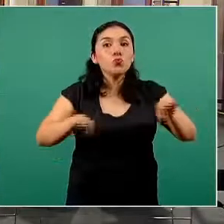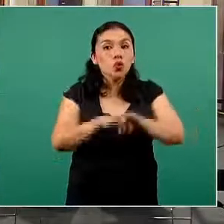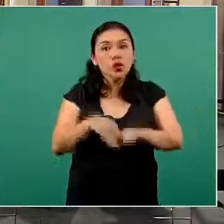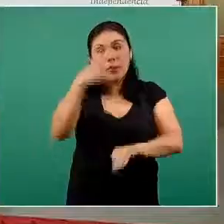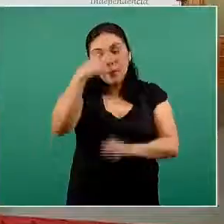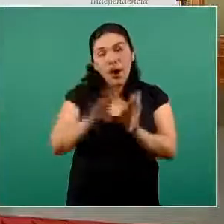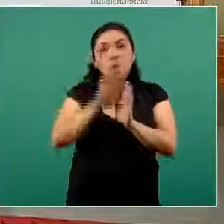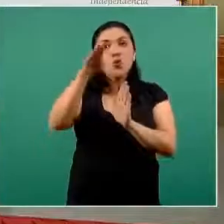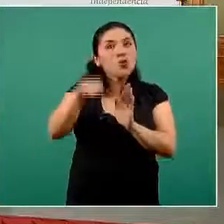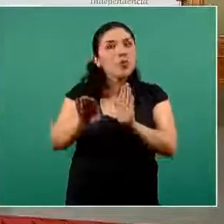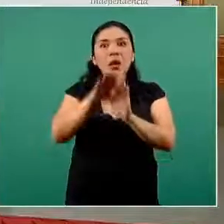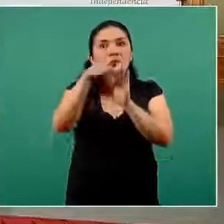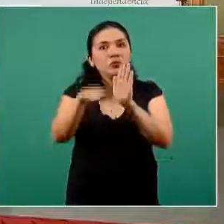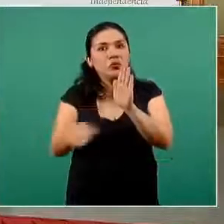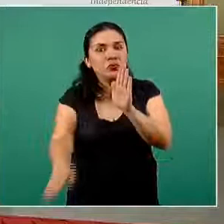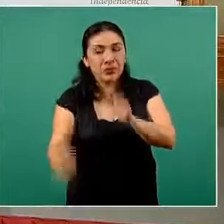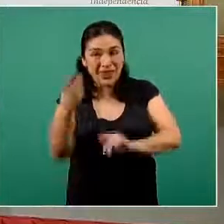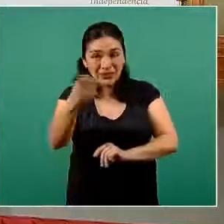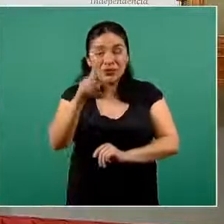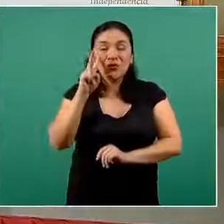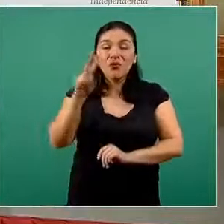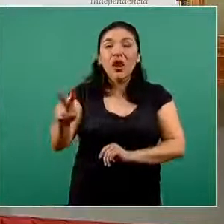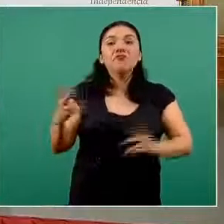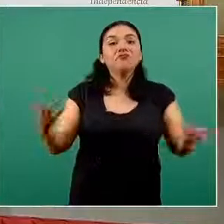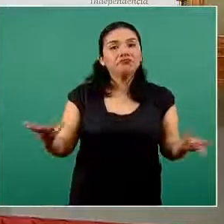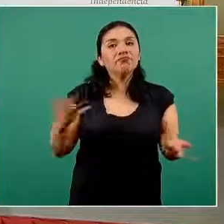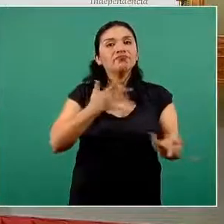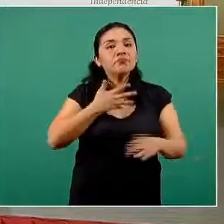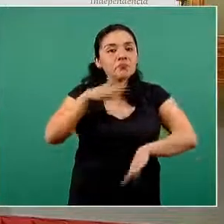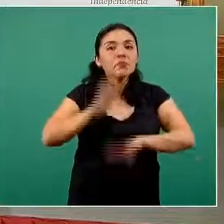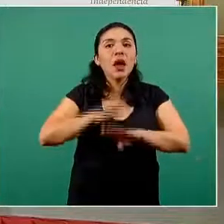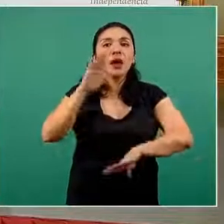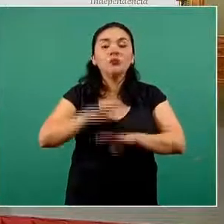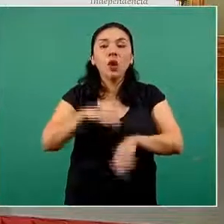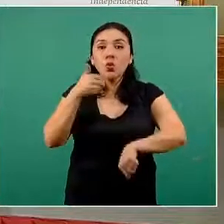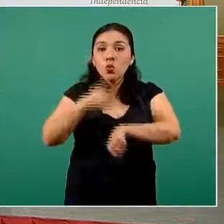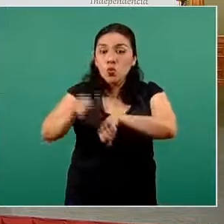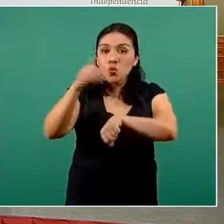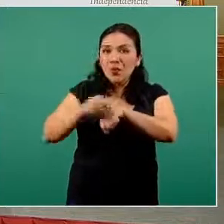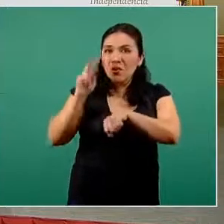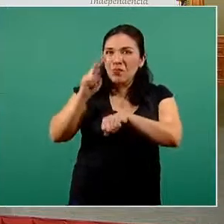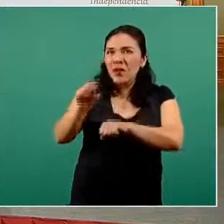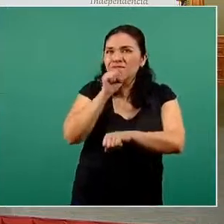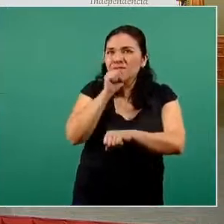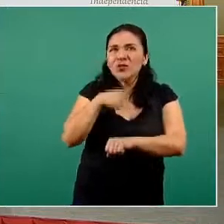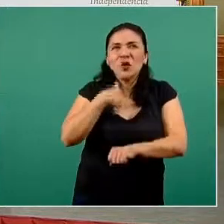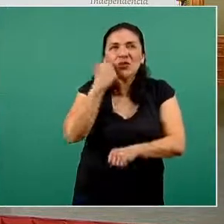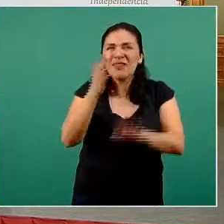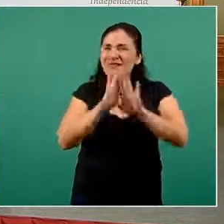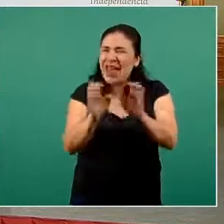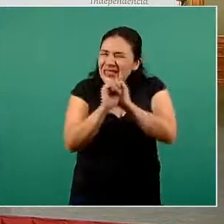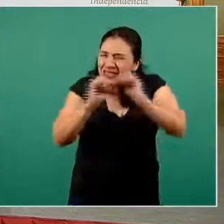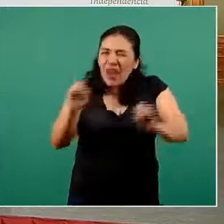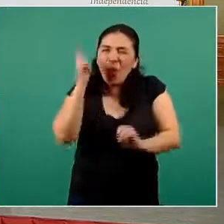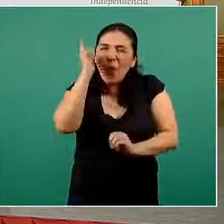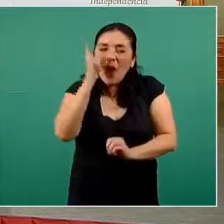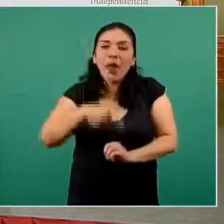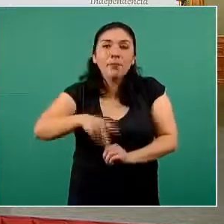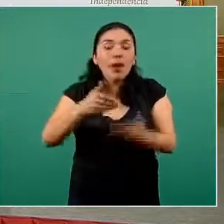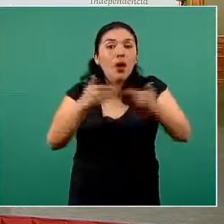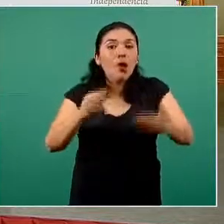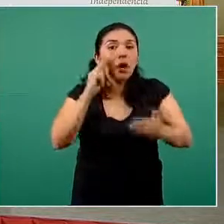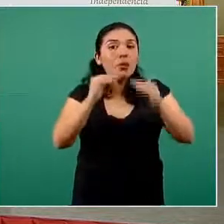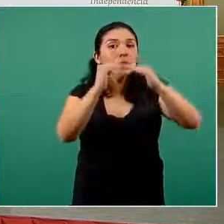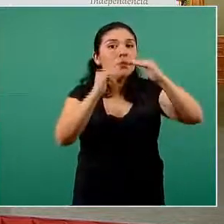las curvas. Entonces, estamos viendo cómo cada vez los números, aunque nos encantaría ya estar en ceros, pues cada vez los números